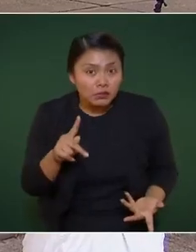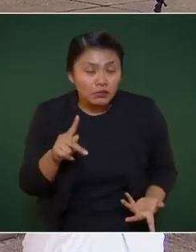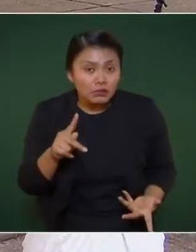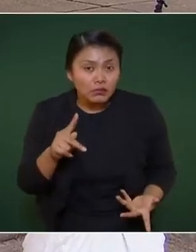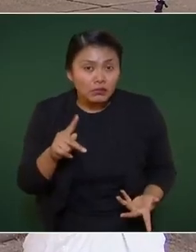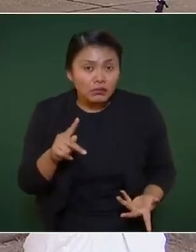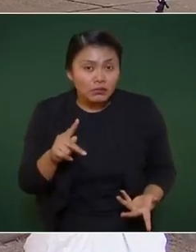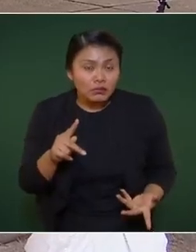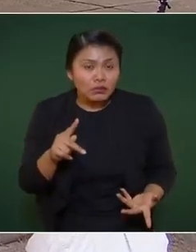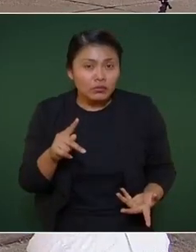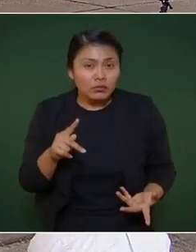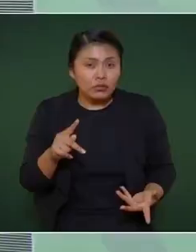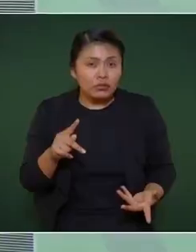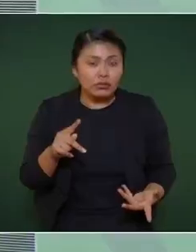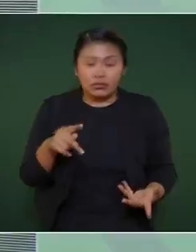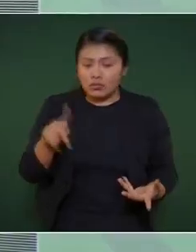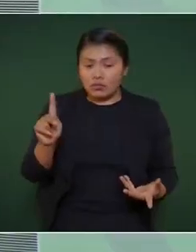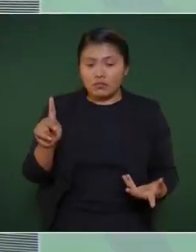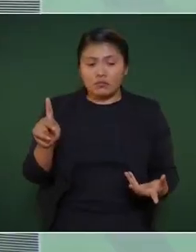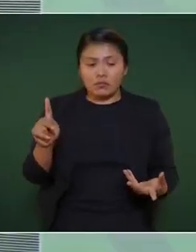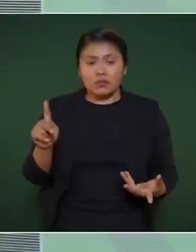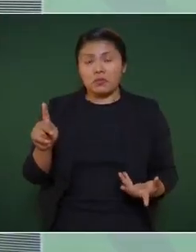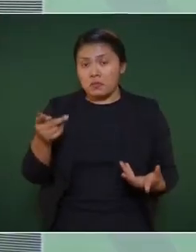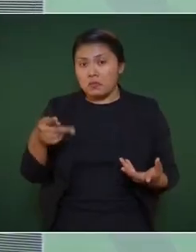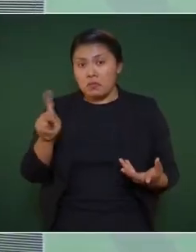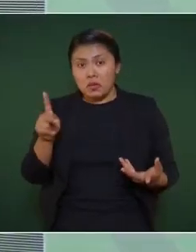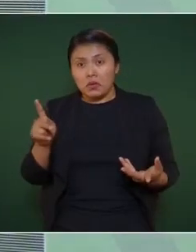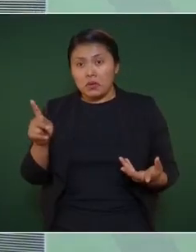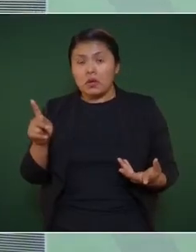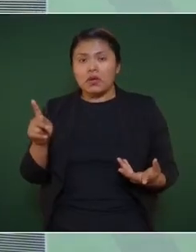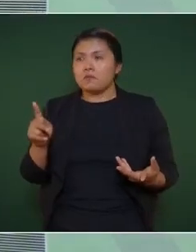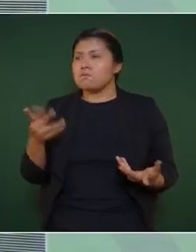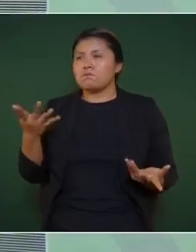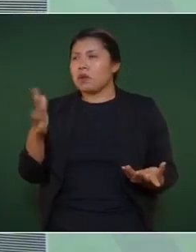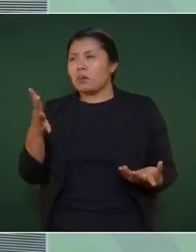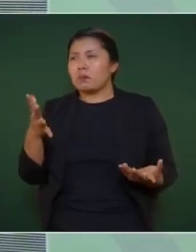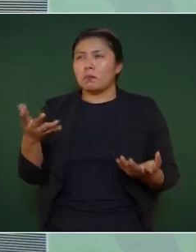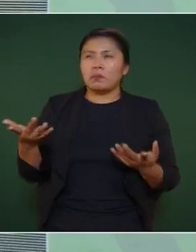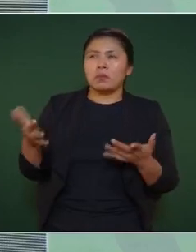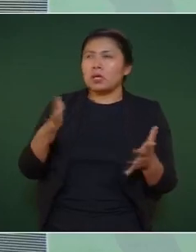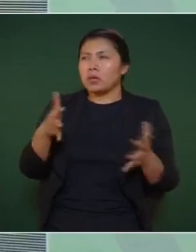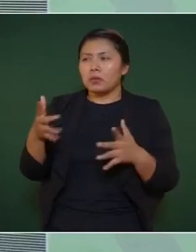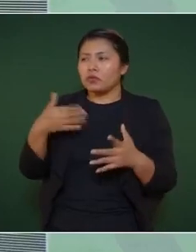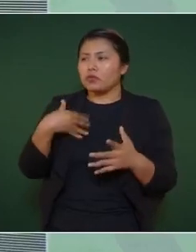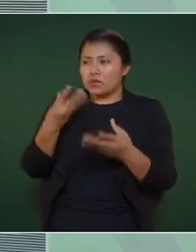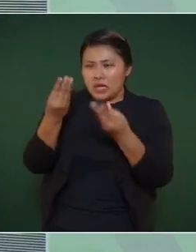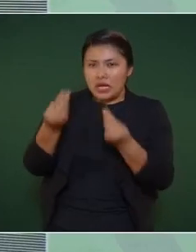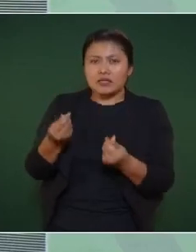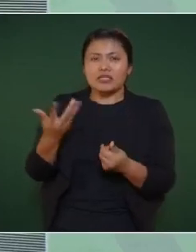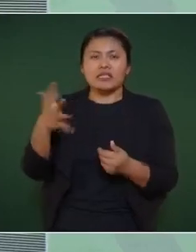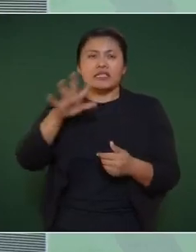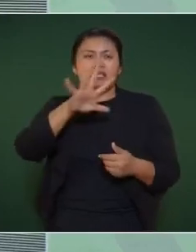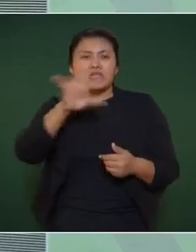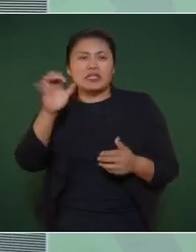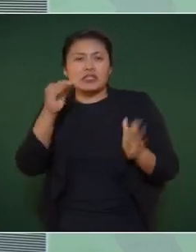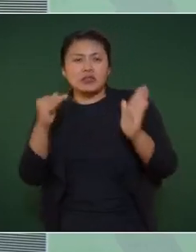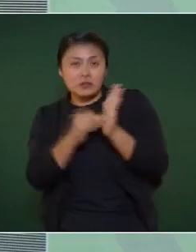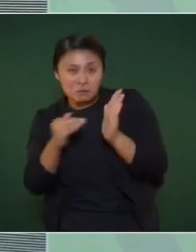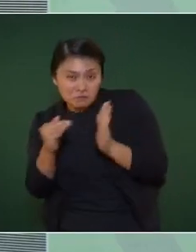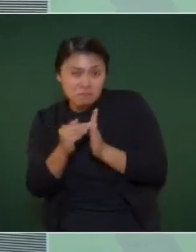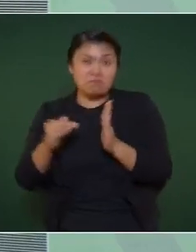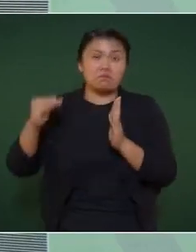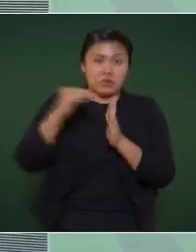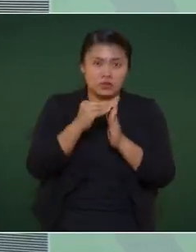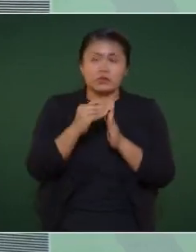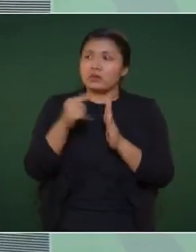construir, la obra física, en 500 millones. Sí, pero para operar ese hospital, que